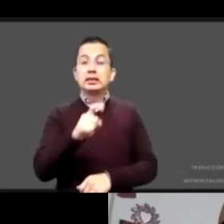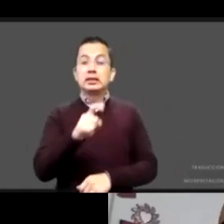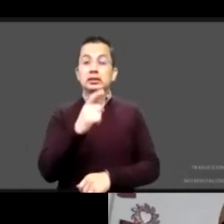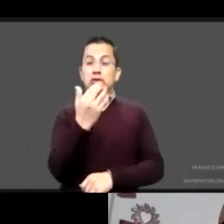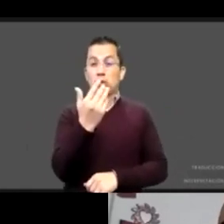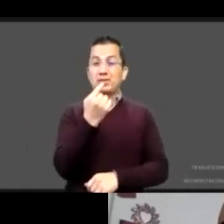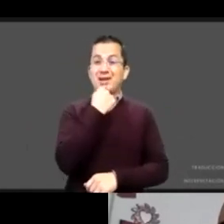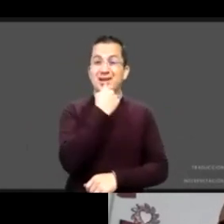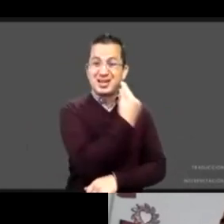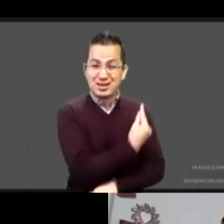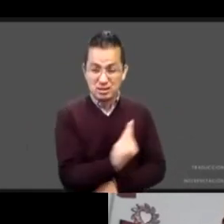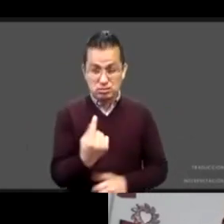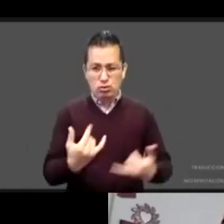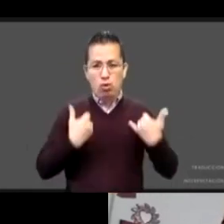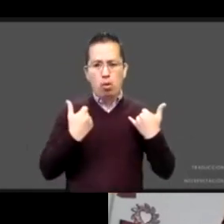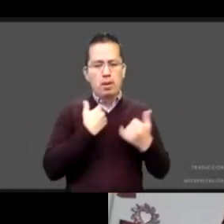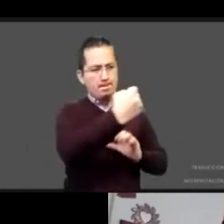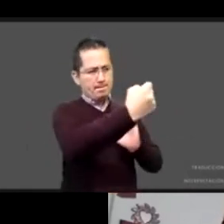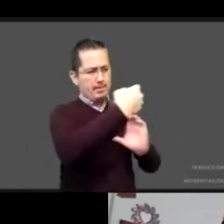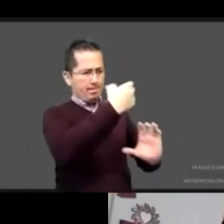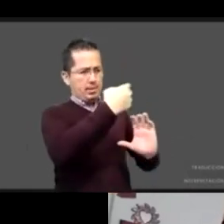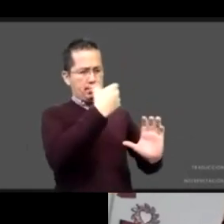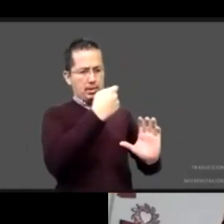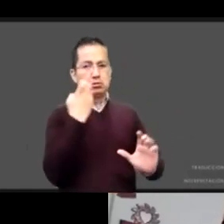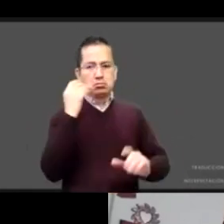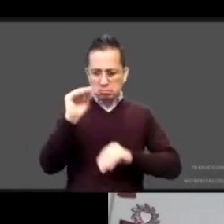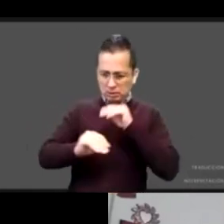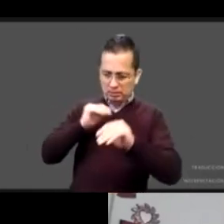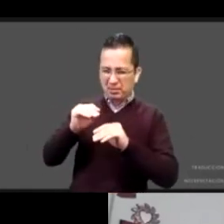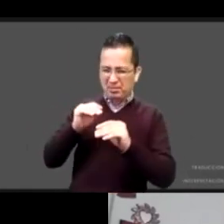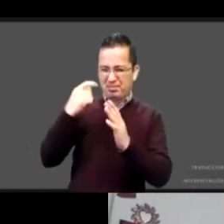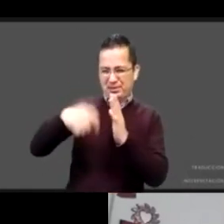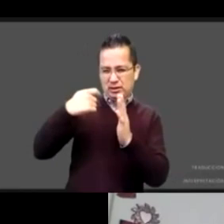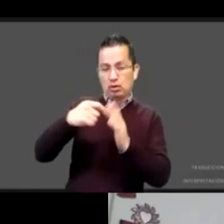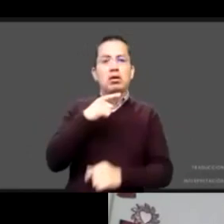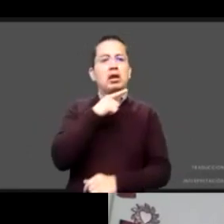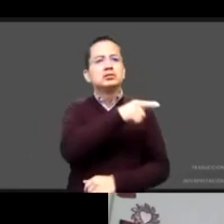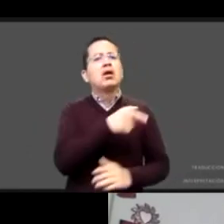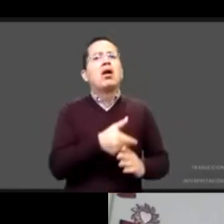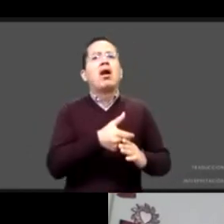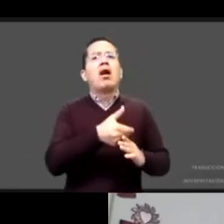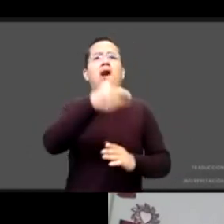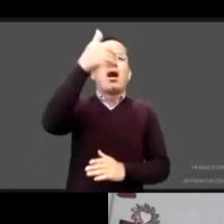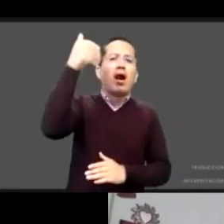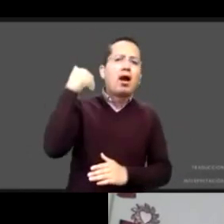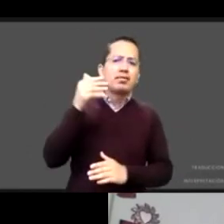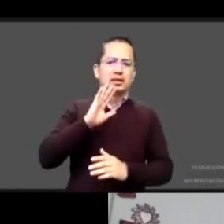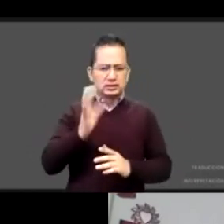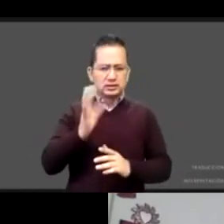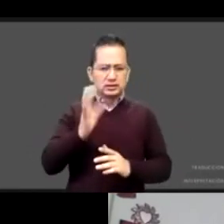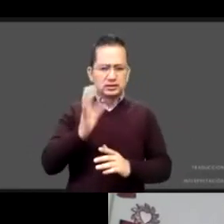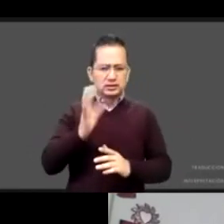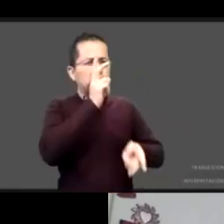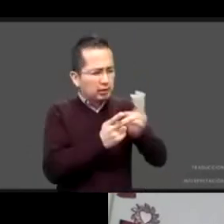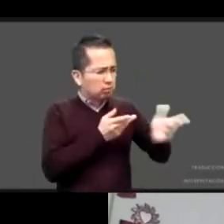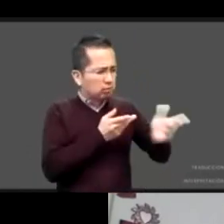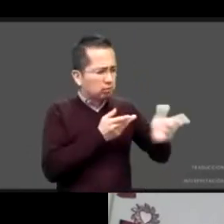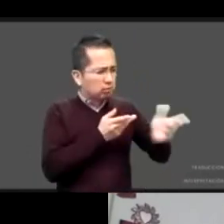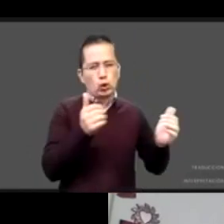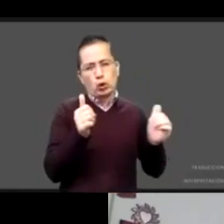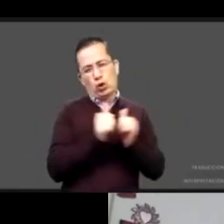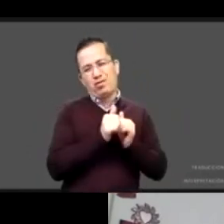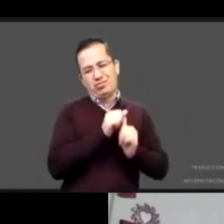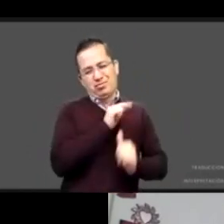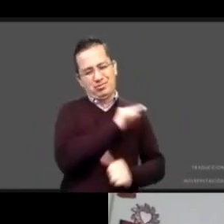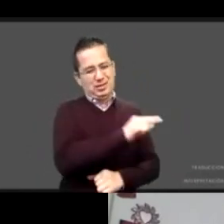adolescentes del país, con las y los participantes de los distintos diálogos internacionales, intergeneracionales, ya esperemos que